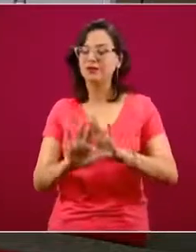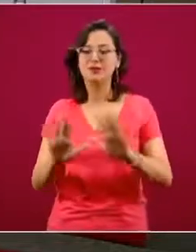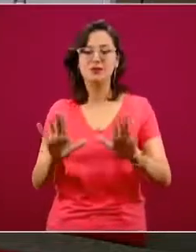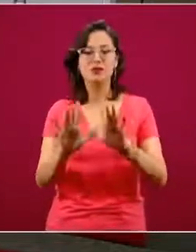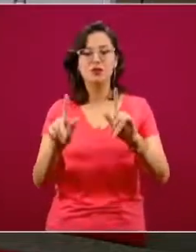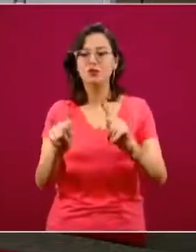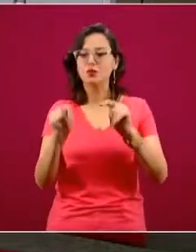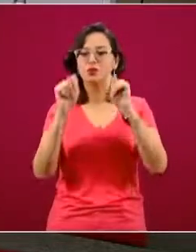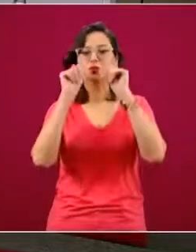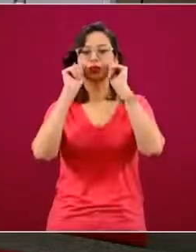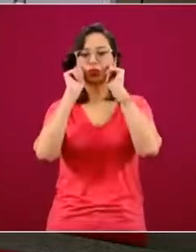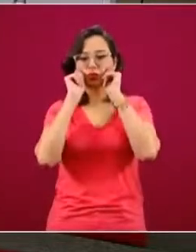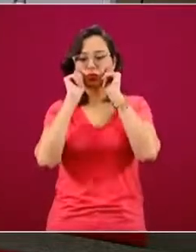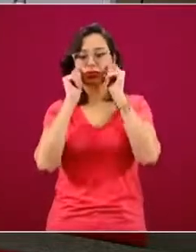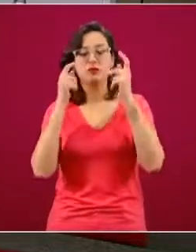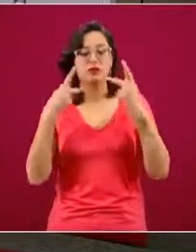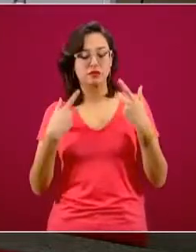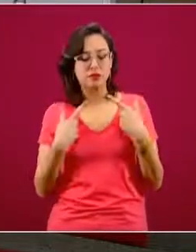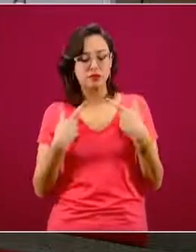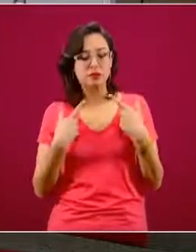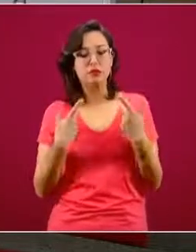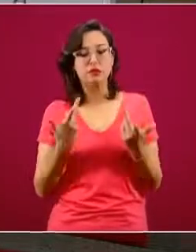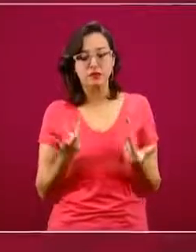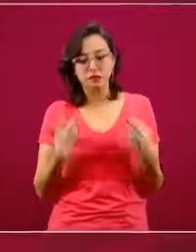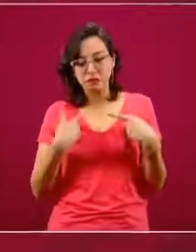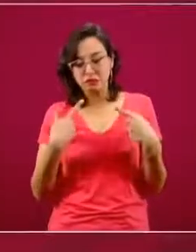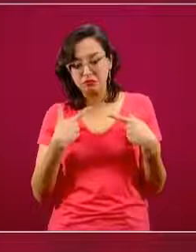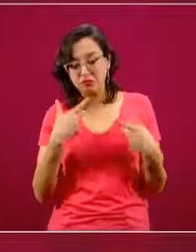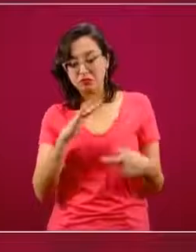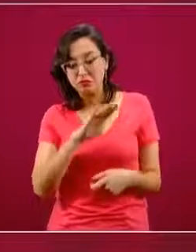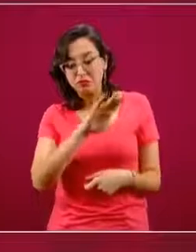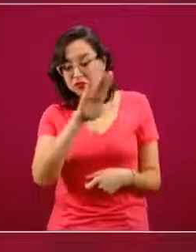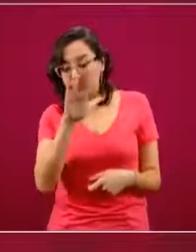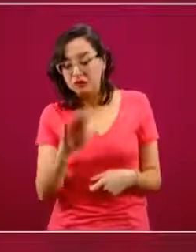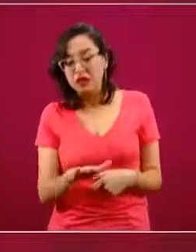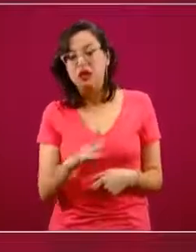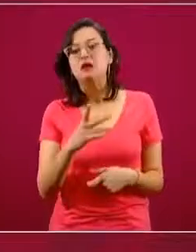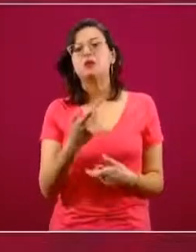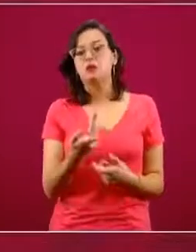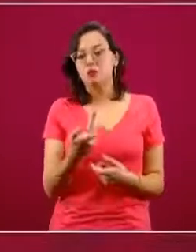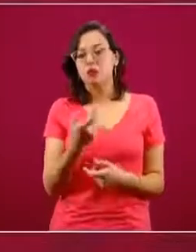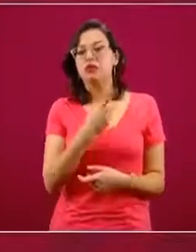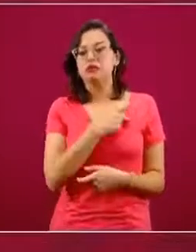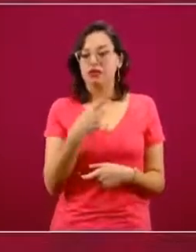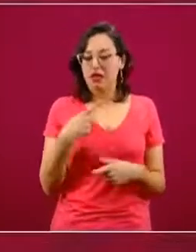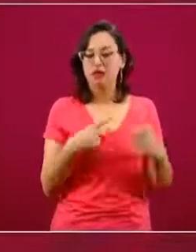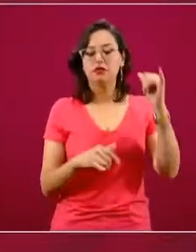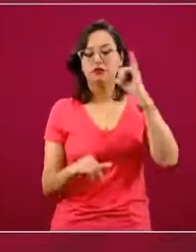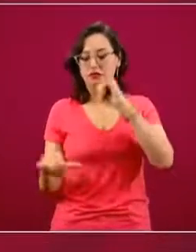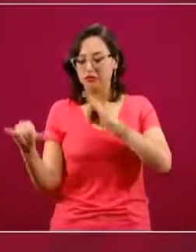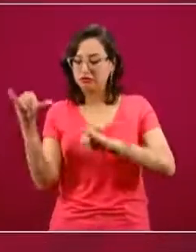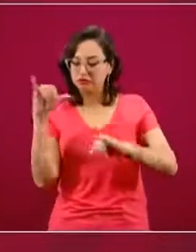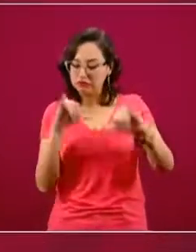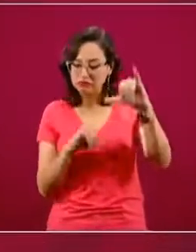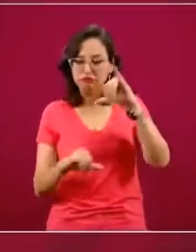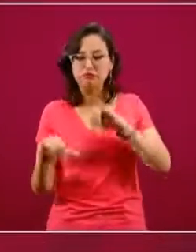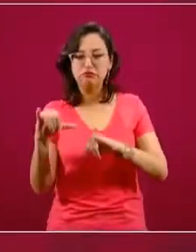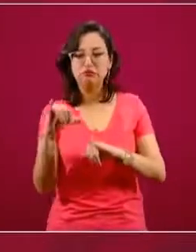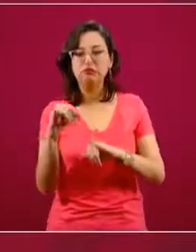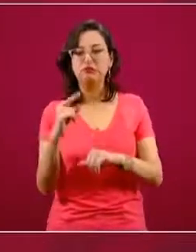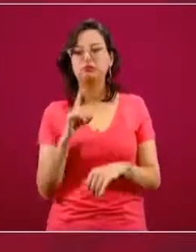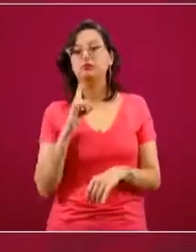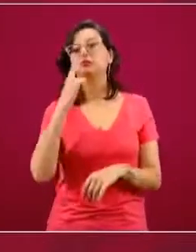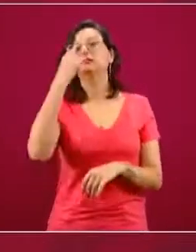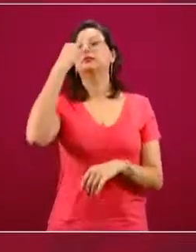se pierda a la persona, es válido, es útil tomarle todavía una muestra de las